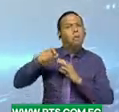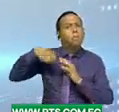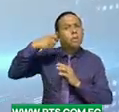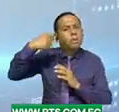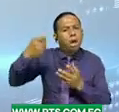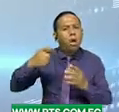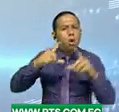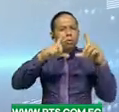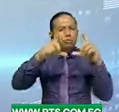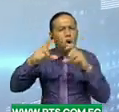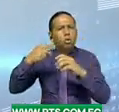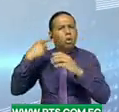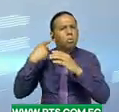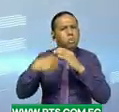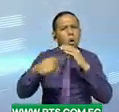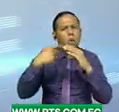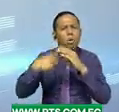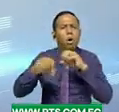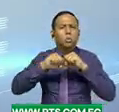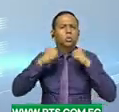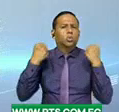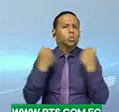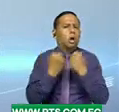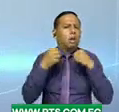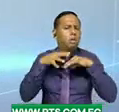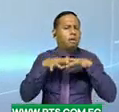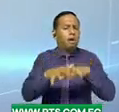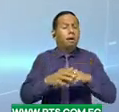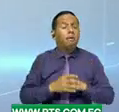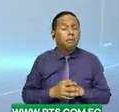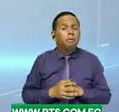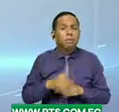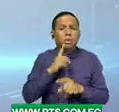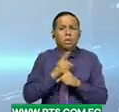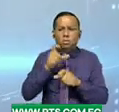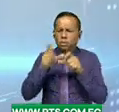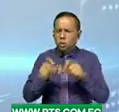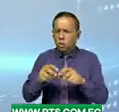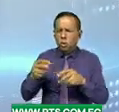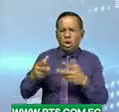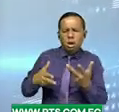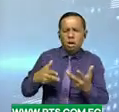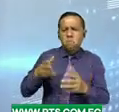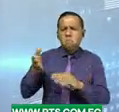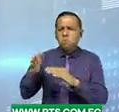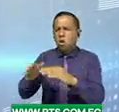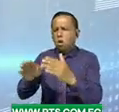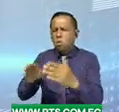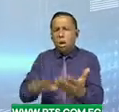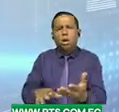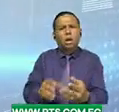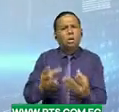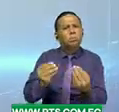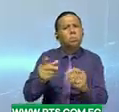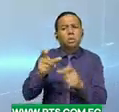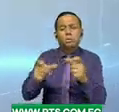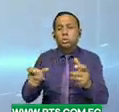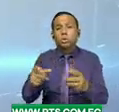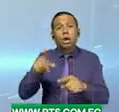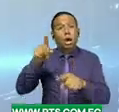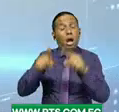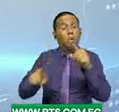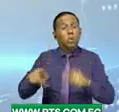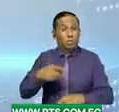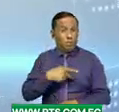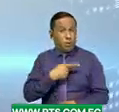redes sociales de las personas que se encontraban heridas y otras fallecidas, entre ellas varias trabajadoras